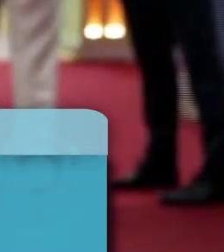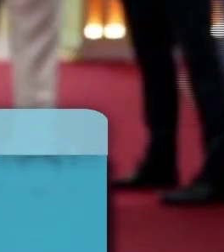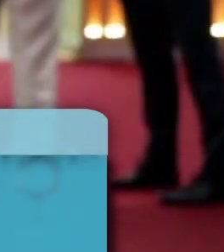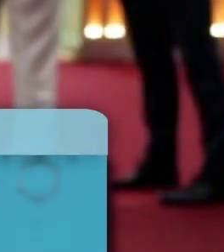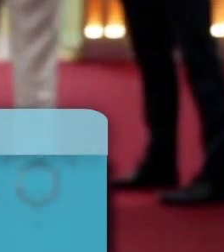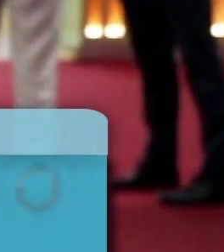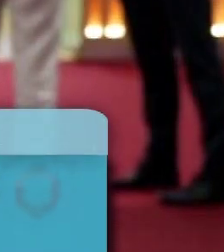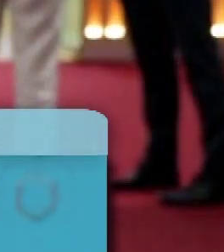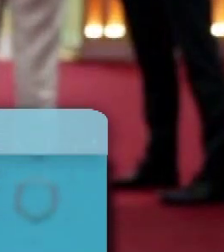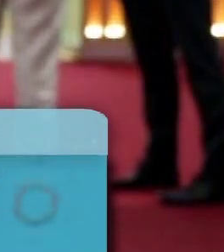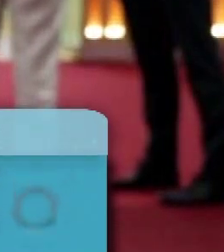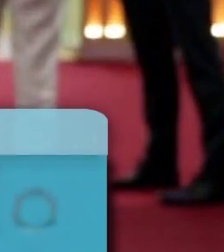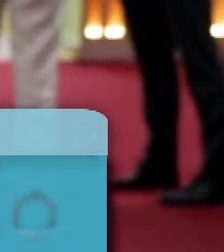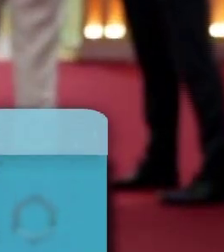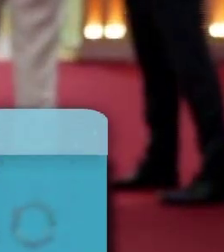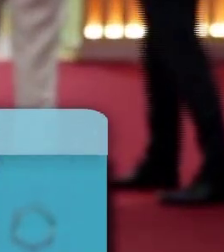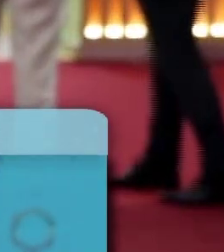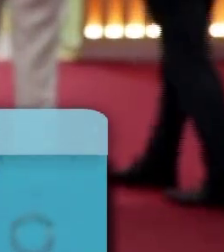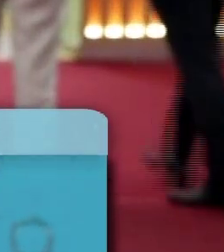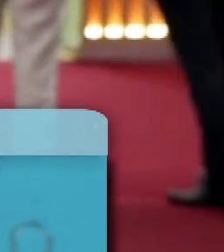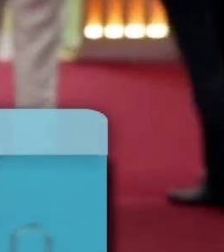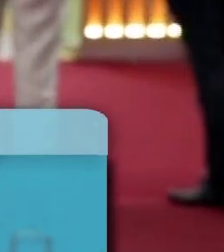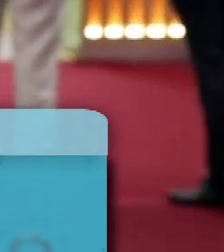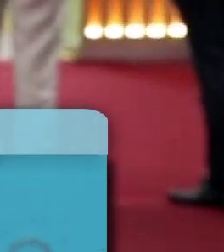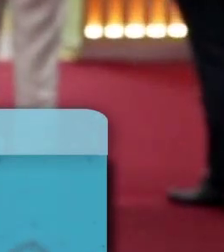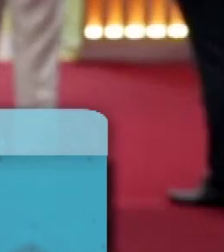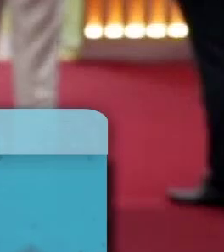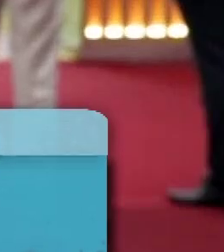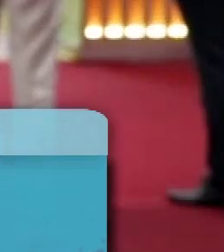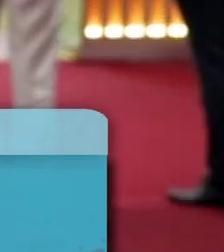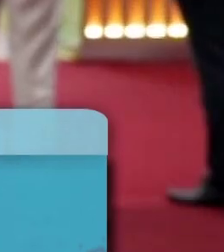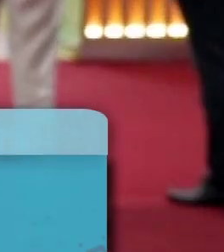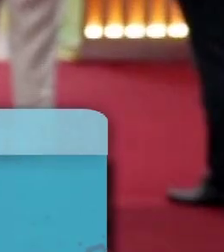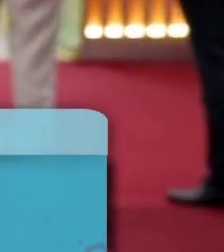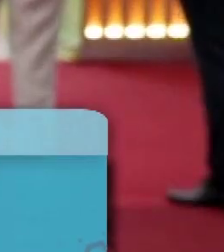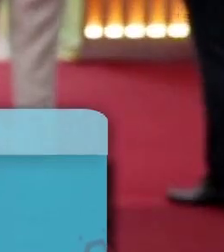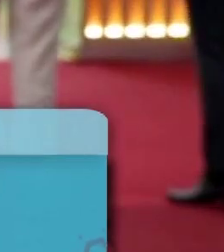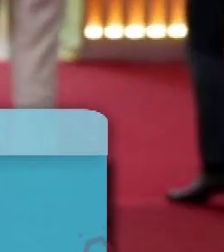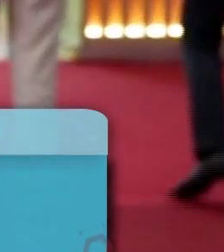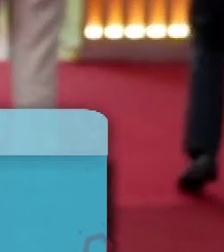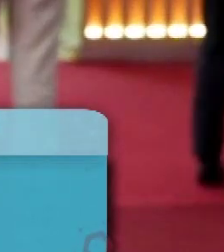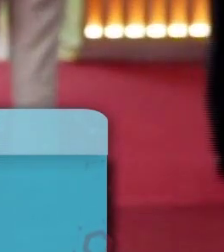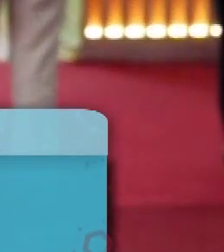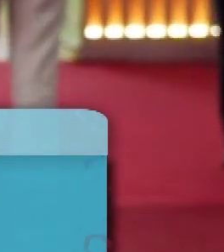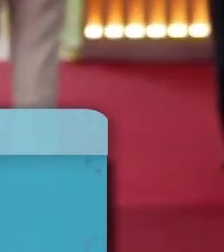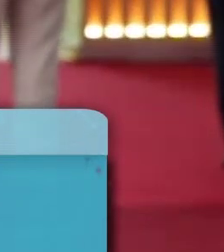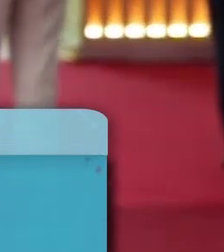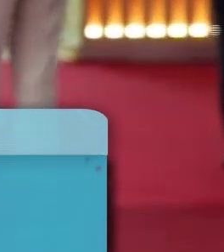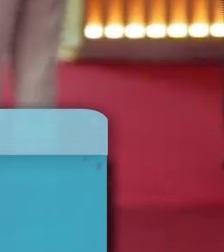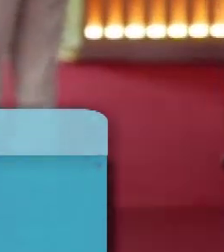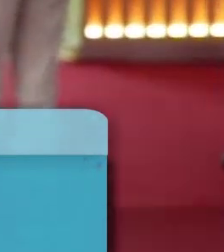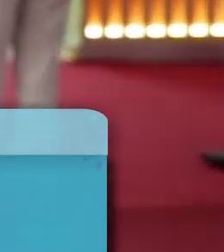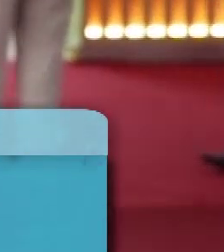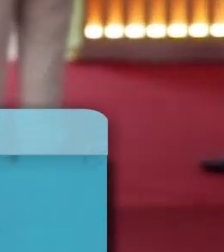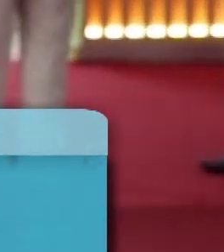conocer justamente el origen, la calidad y también la manipulación, porque la comida china, la cocina china es muy distinta